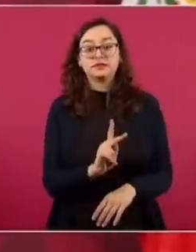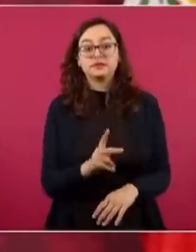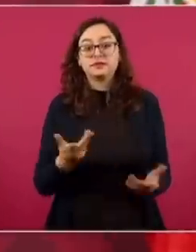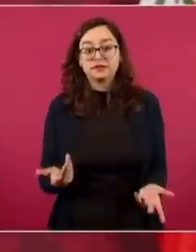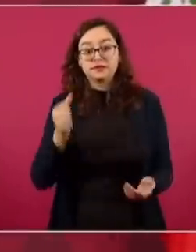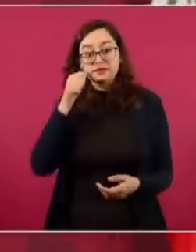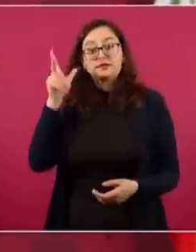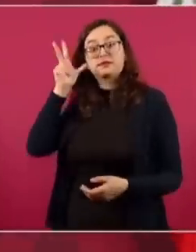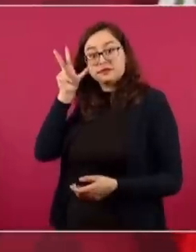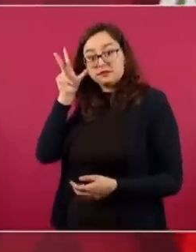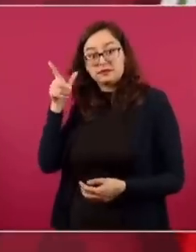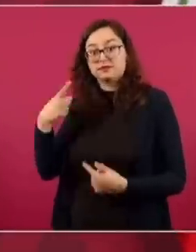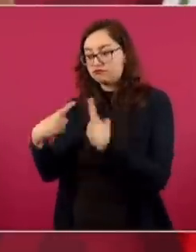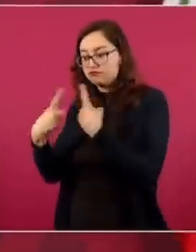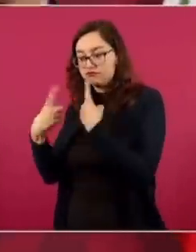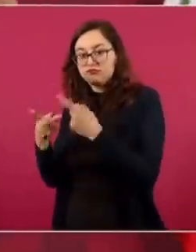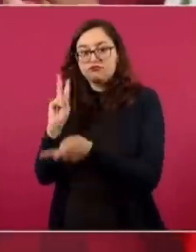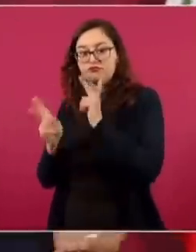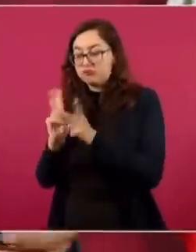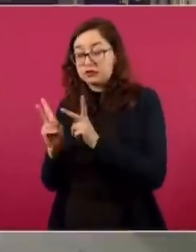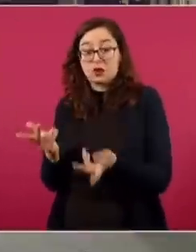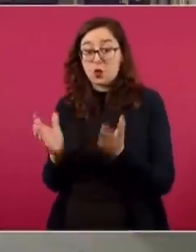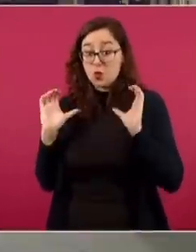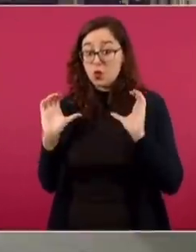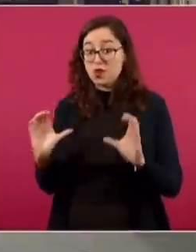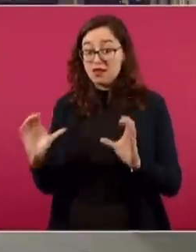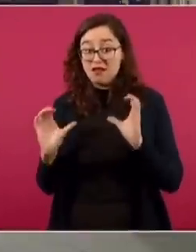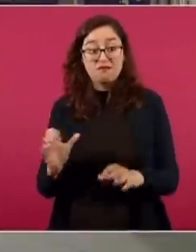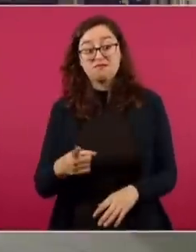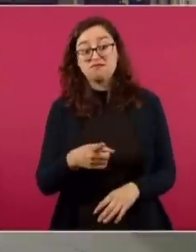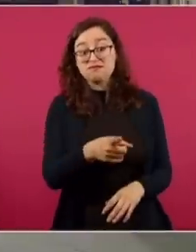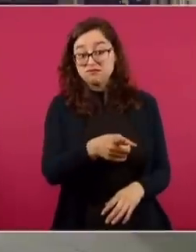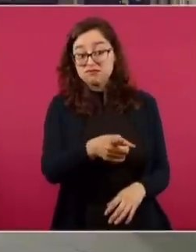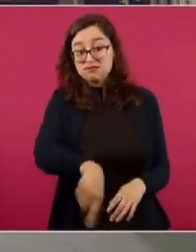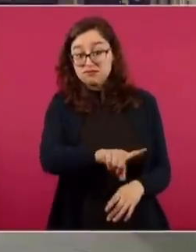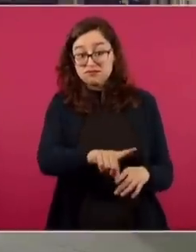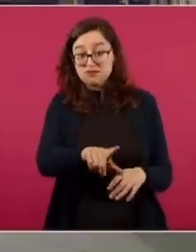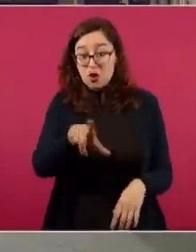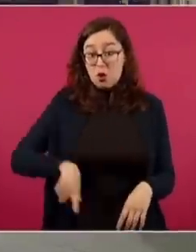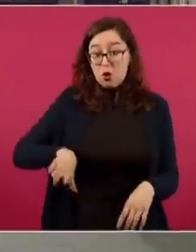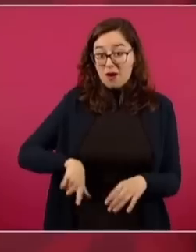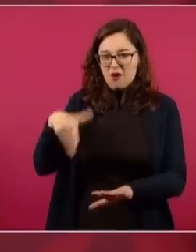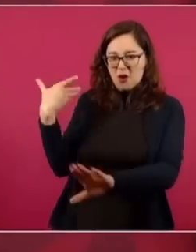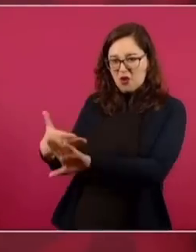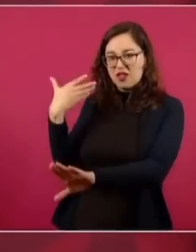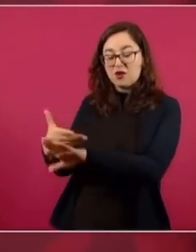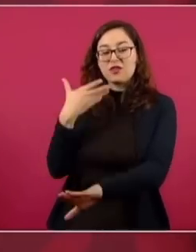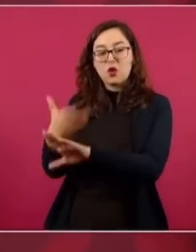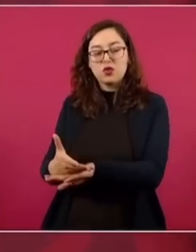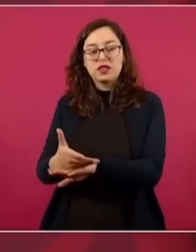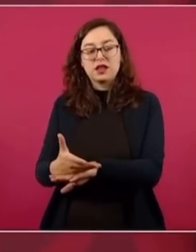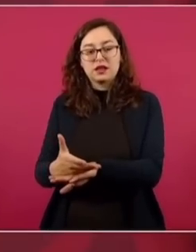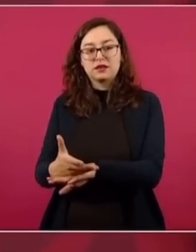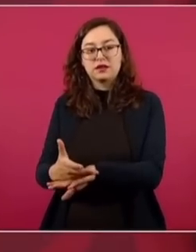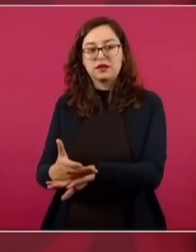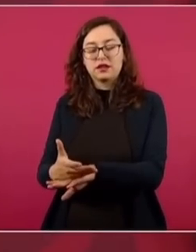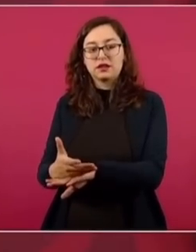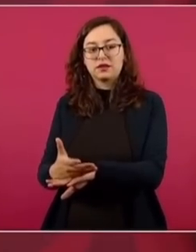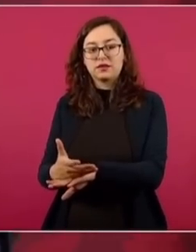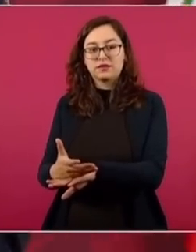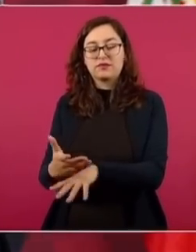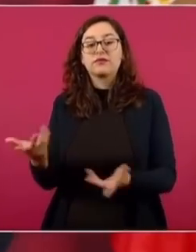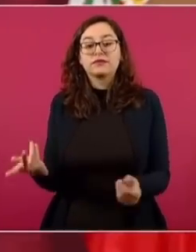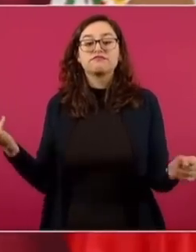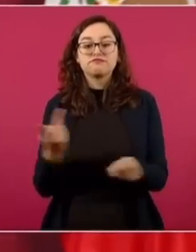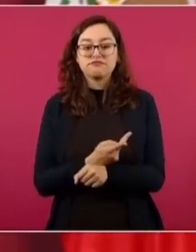cuidado porque hay toda una campaña en contra del gobierno de los que no